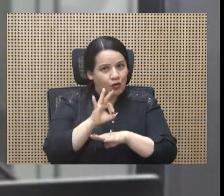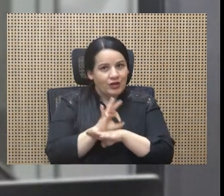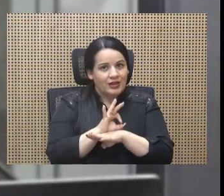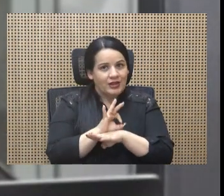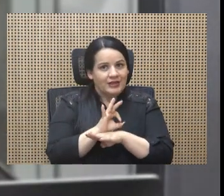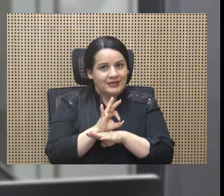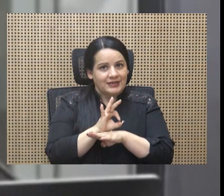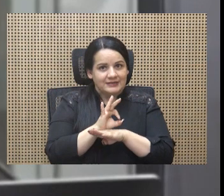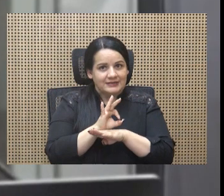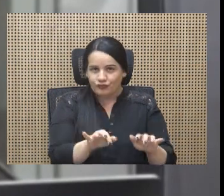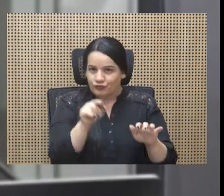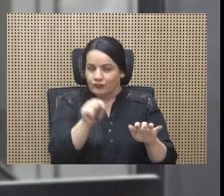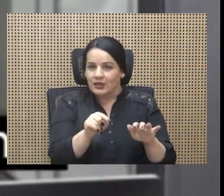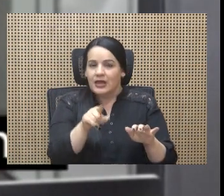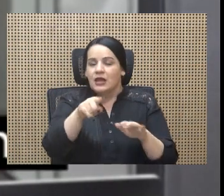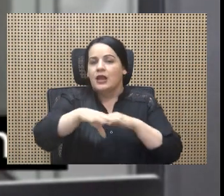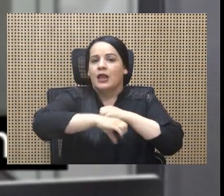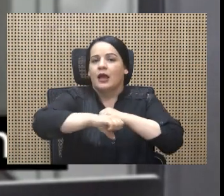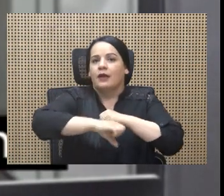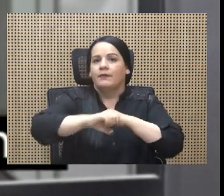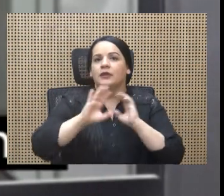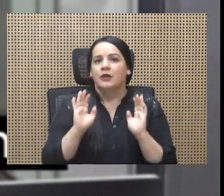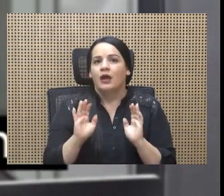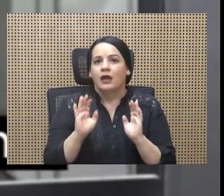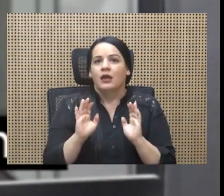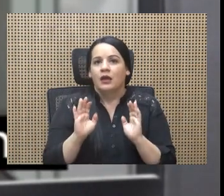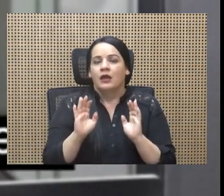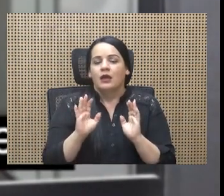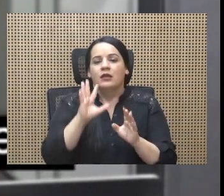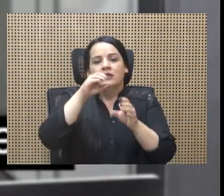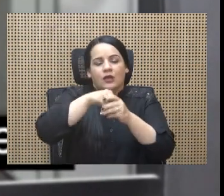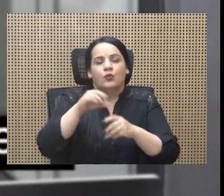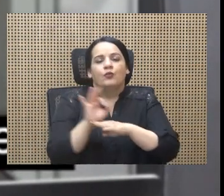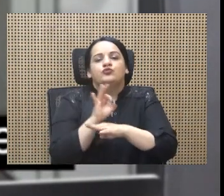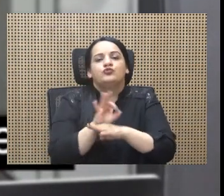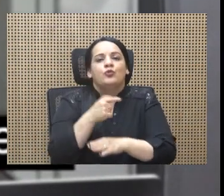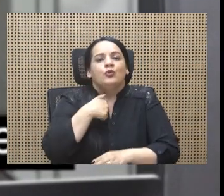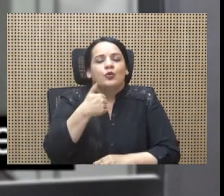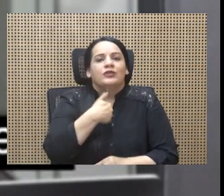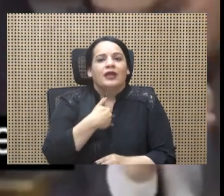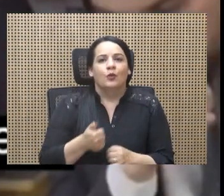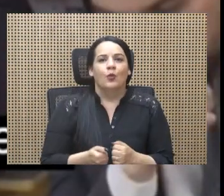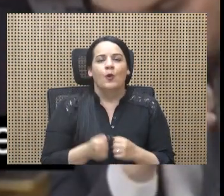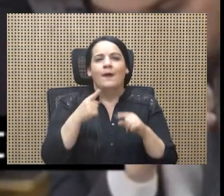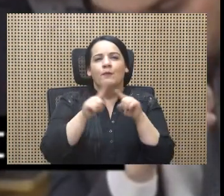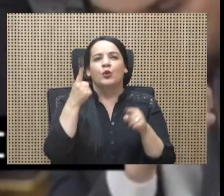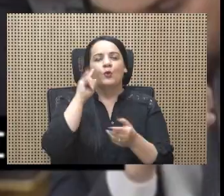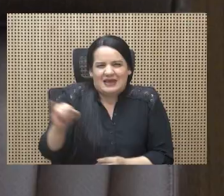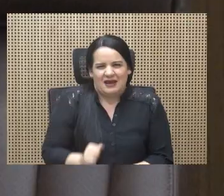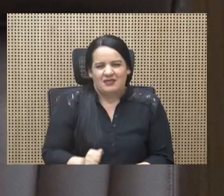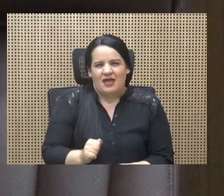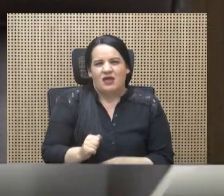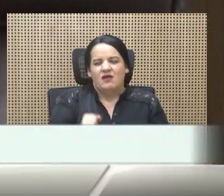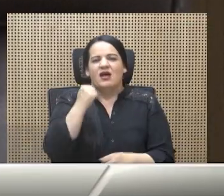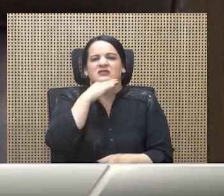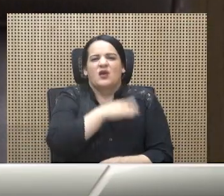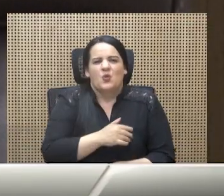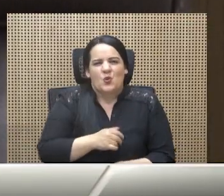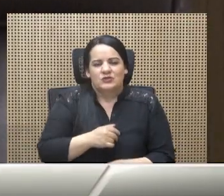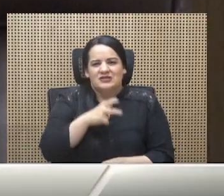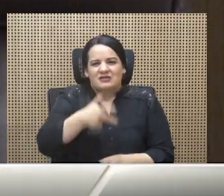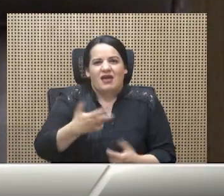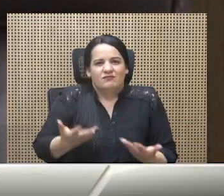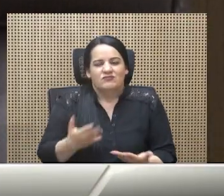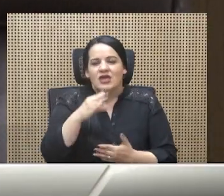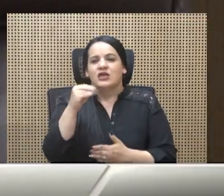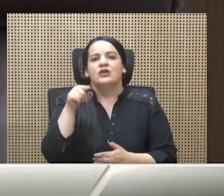elecciones como donación en especie o similar lo que consideran no se adecúa al ordenamiento jurídico tratan de esconder el